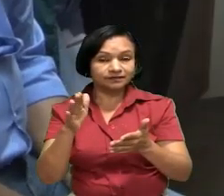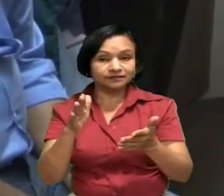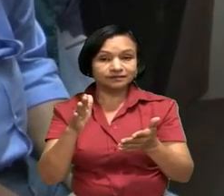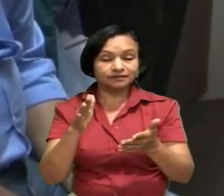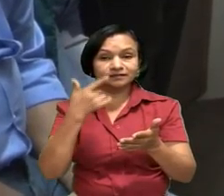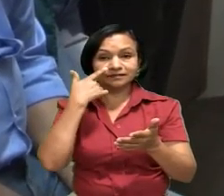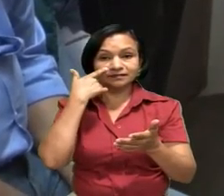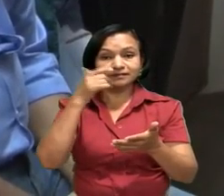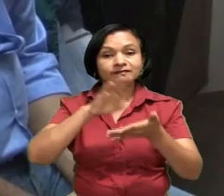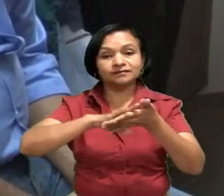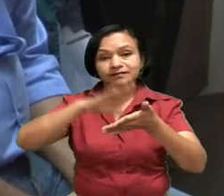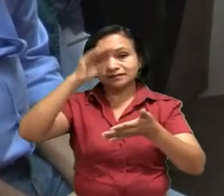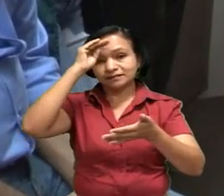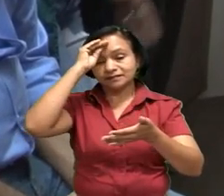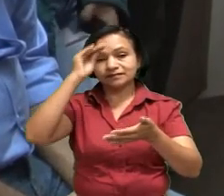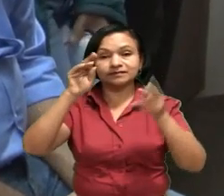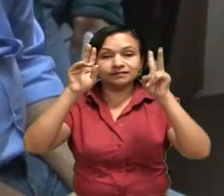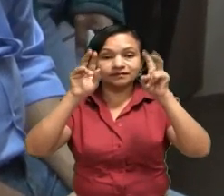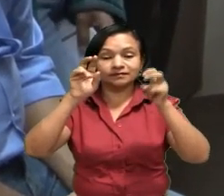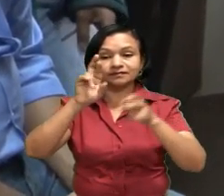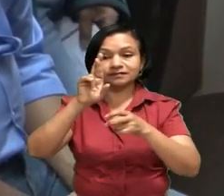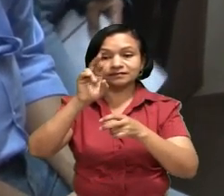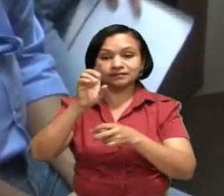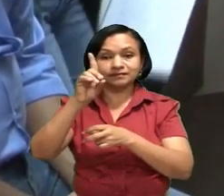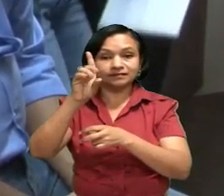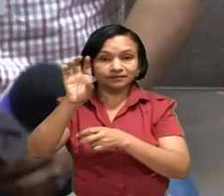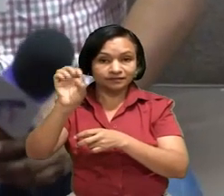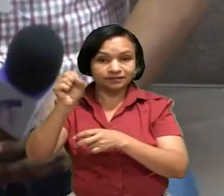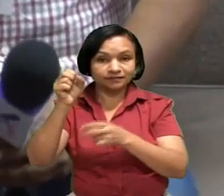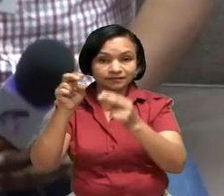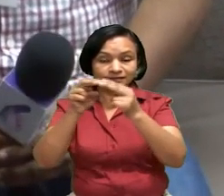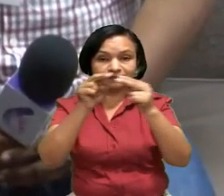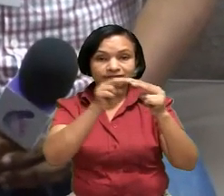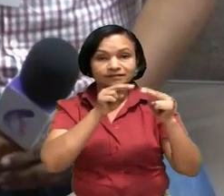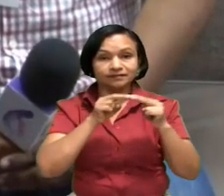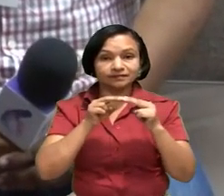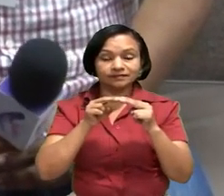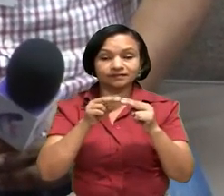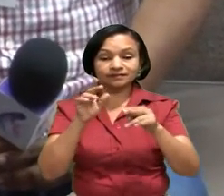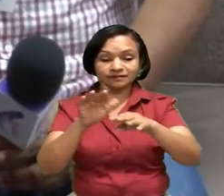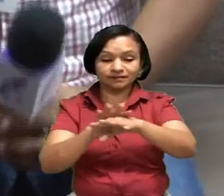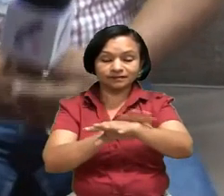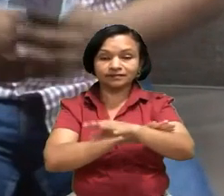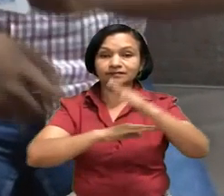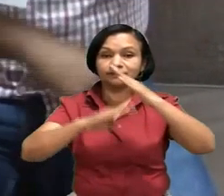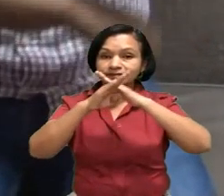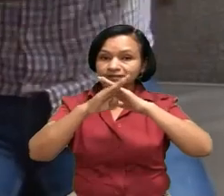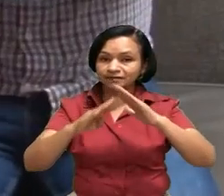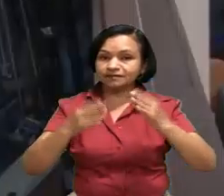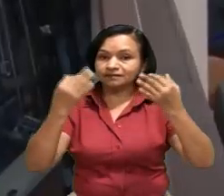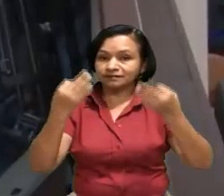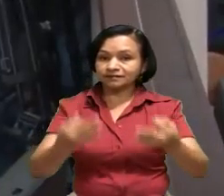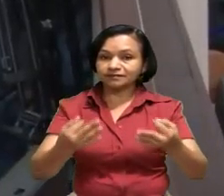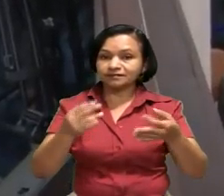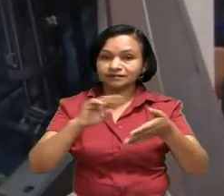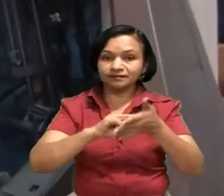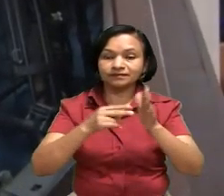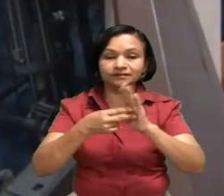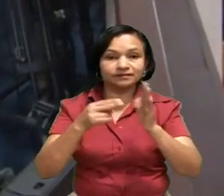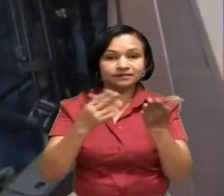conocimiento en cuanto a estas redes para para sentirme tranquilo en el en el sentido de que